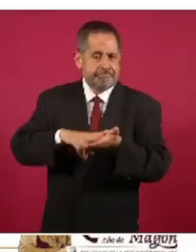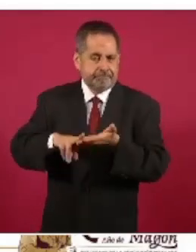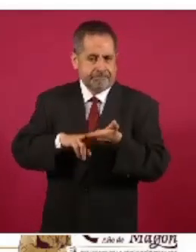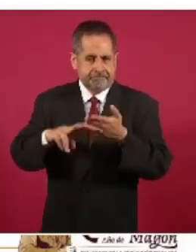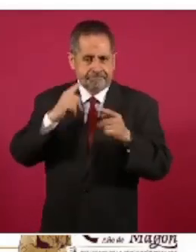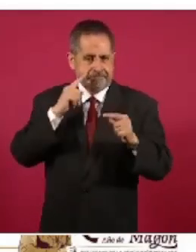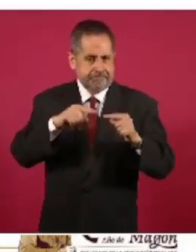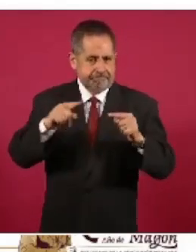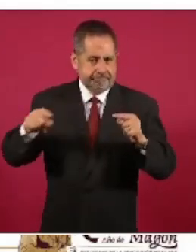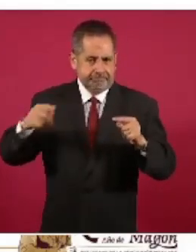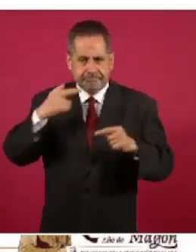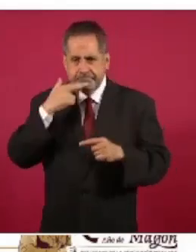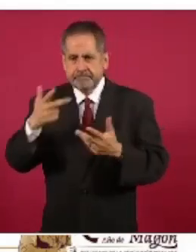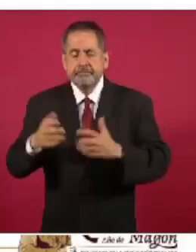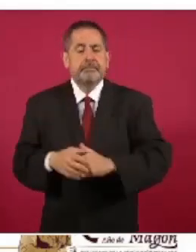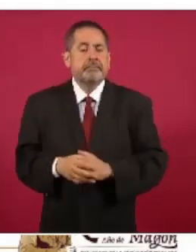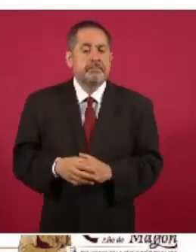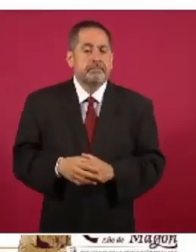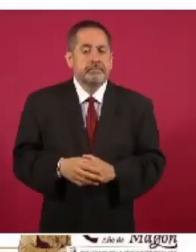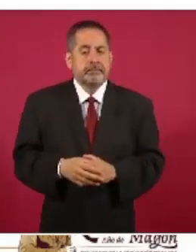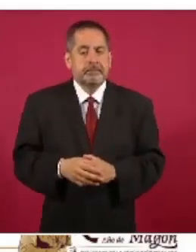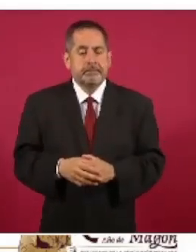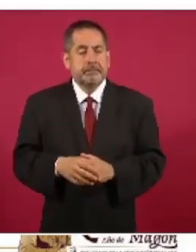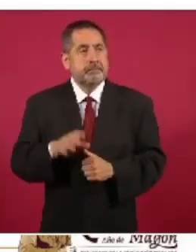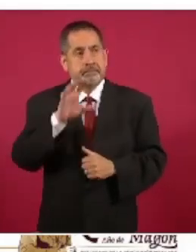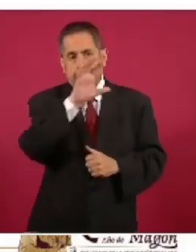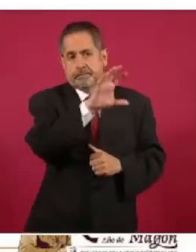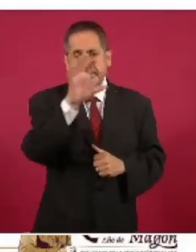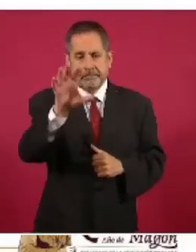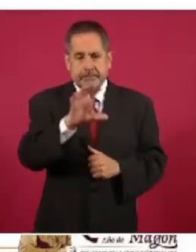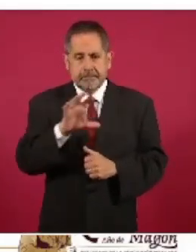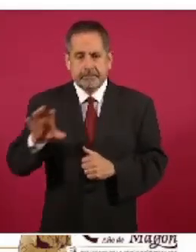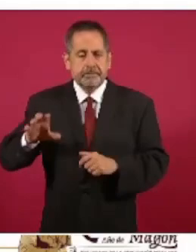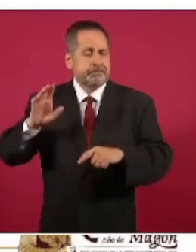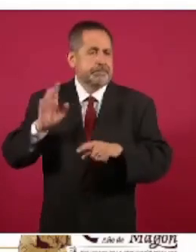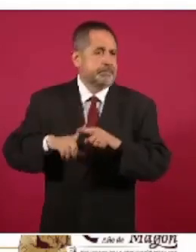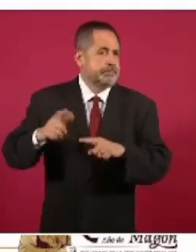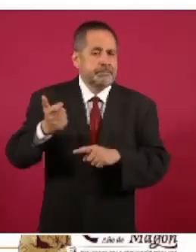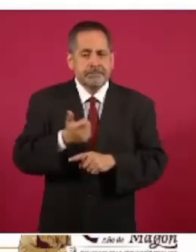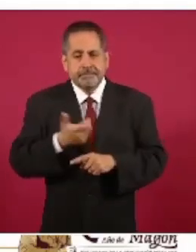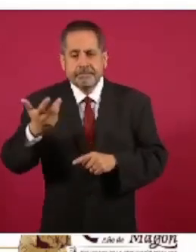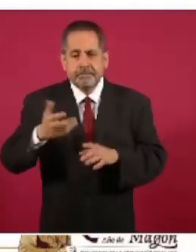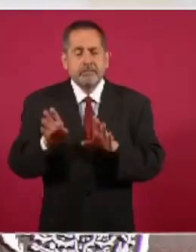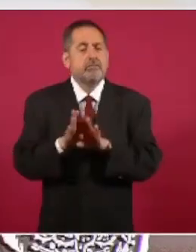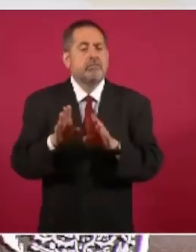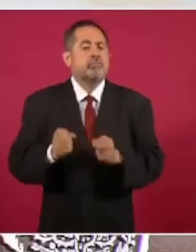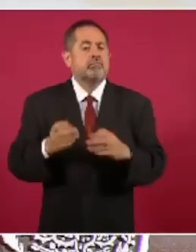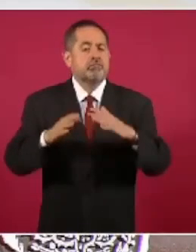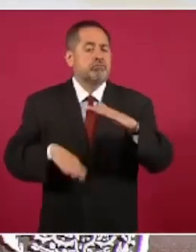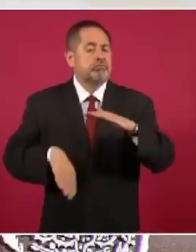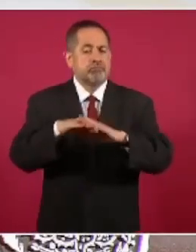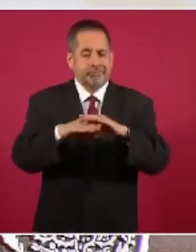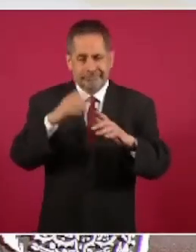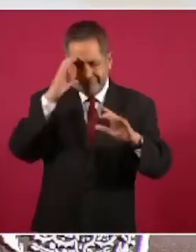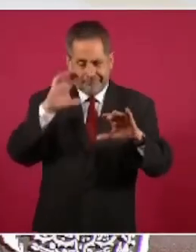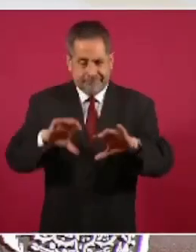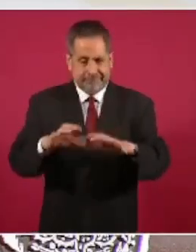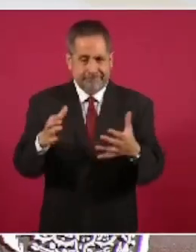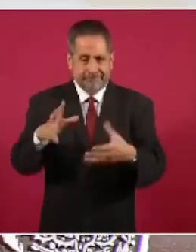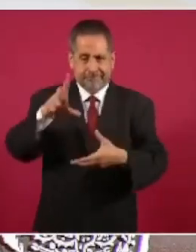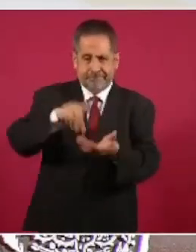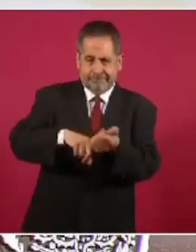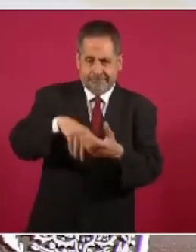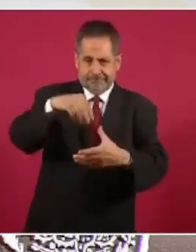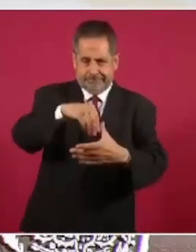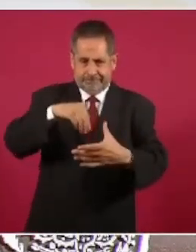verde. Vamos a ver en cada una de las 4 zonas quién dio más caro y cuánto es lo más caro para estos 24 productos y quién